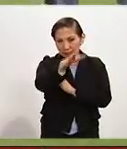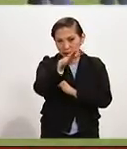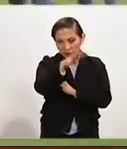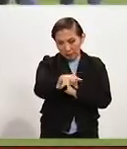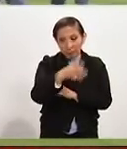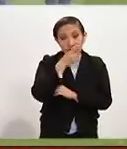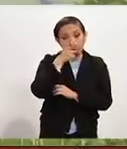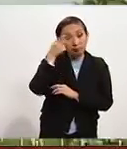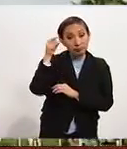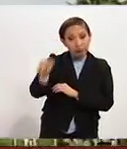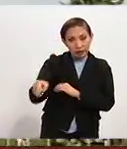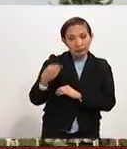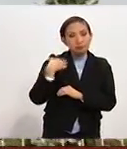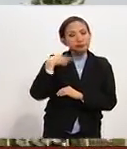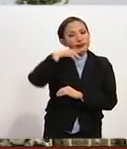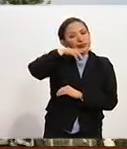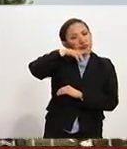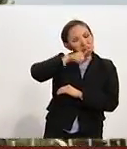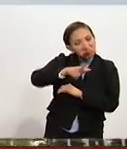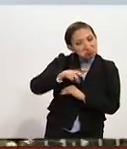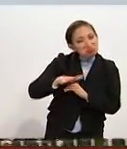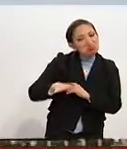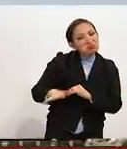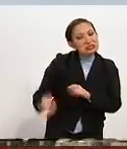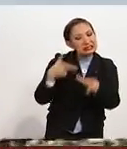2015-2019. Destaca la mejora